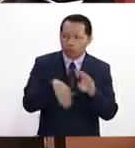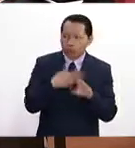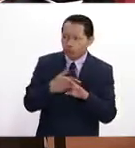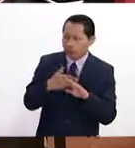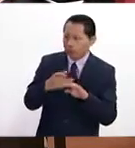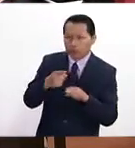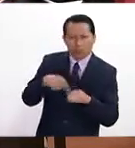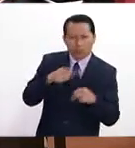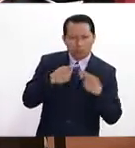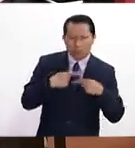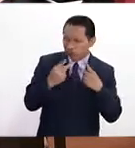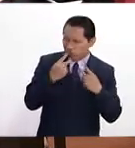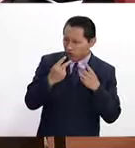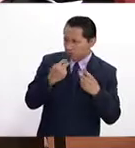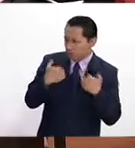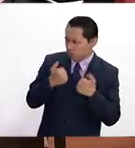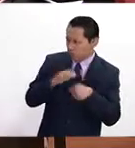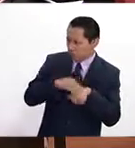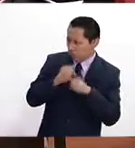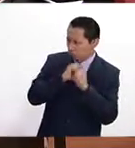el público, está tan